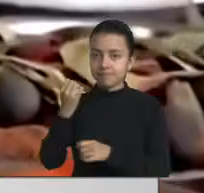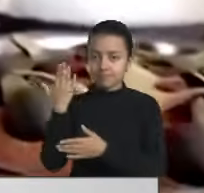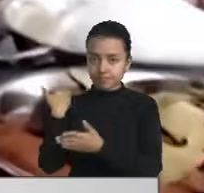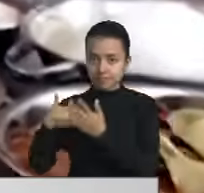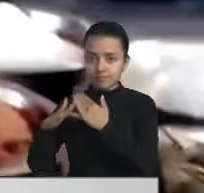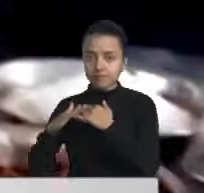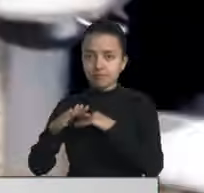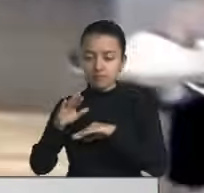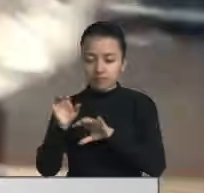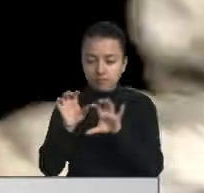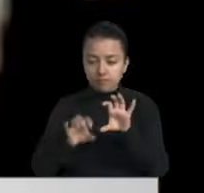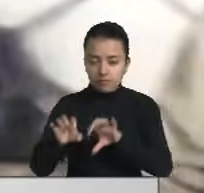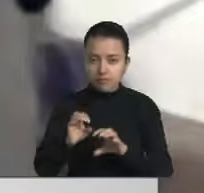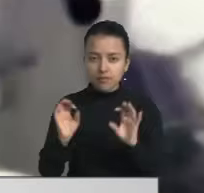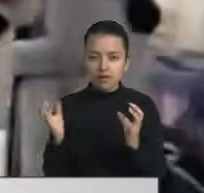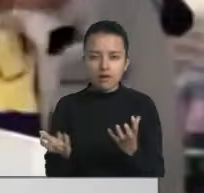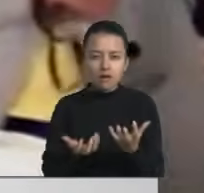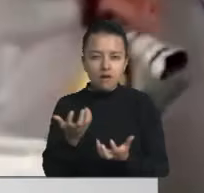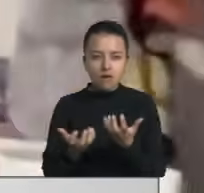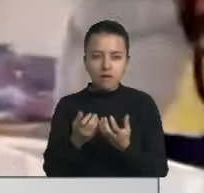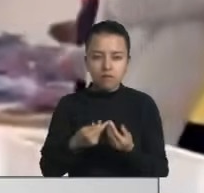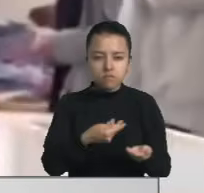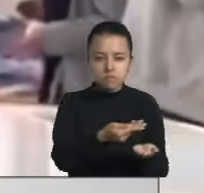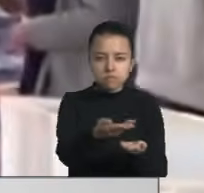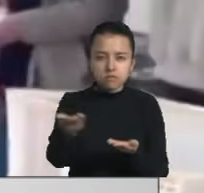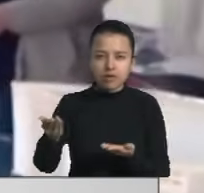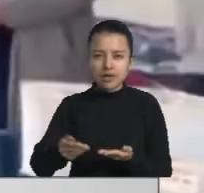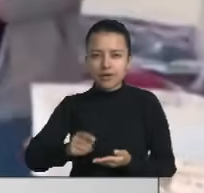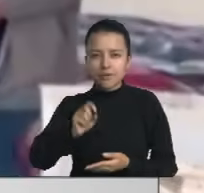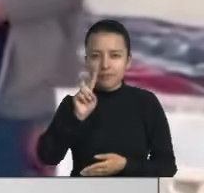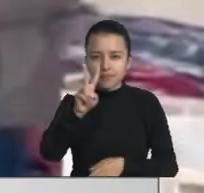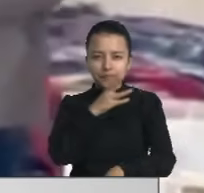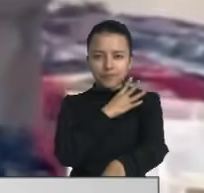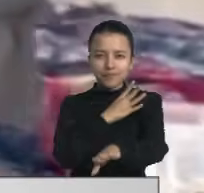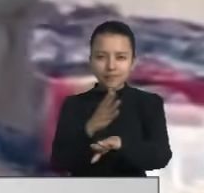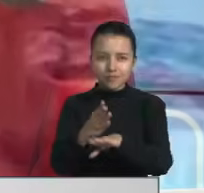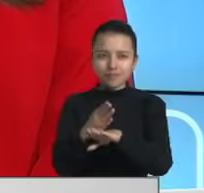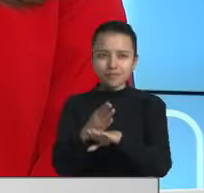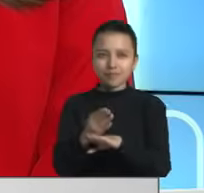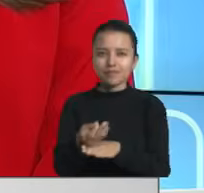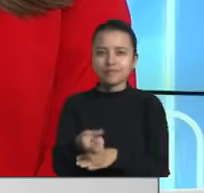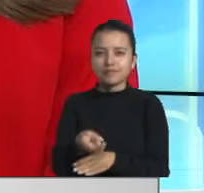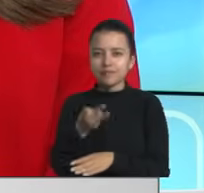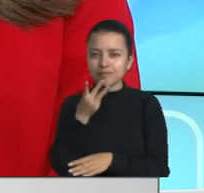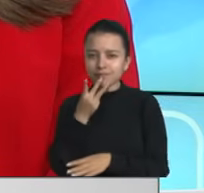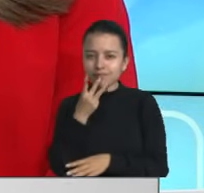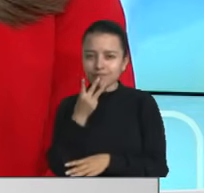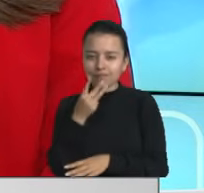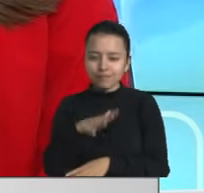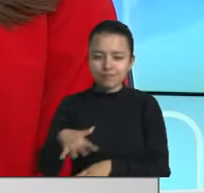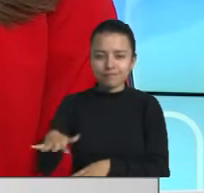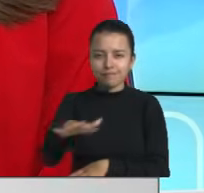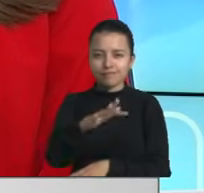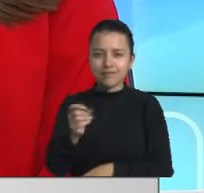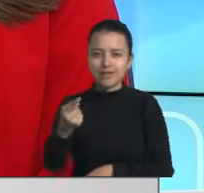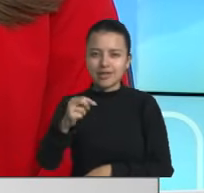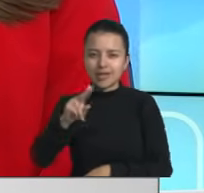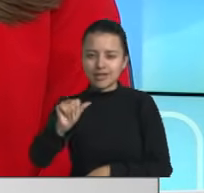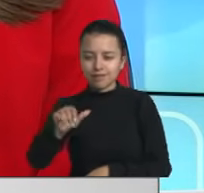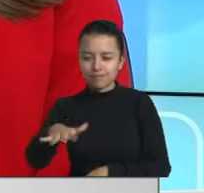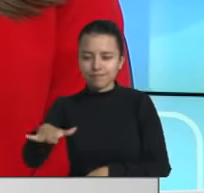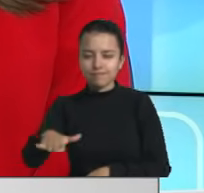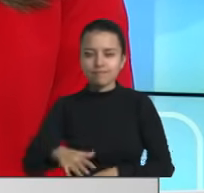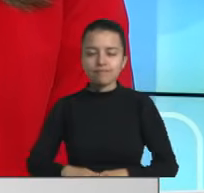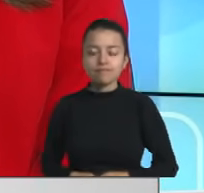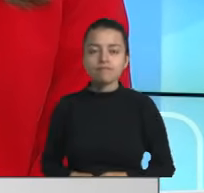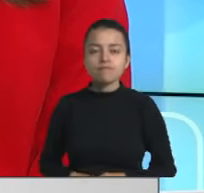42 millones de comidas en Gaza durante 175 días. Ucrania realizó su ataque más